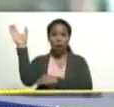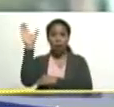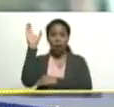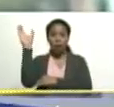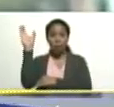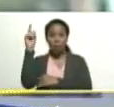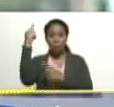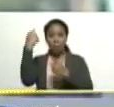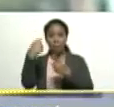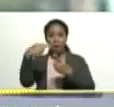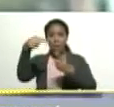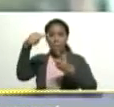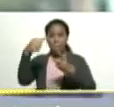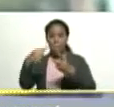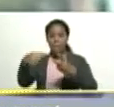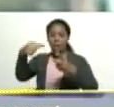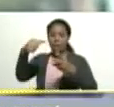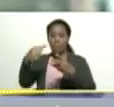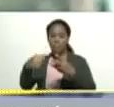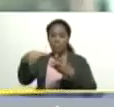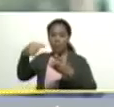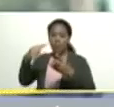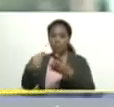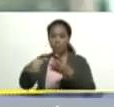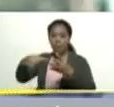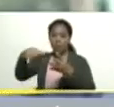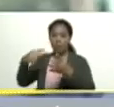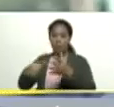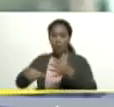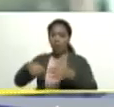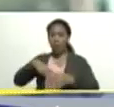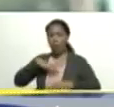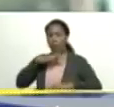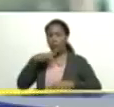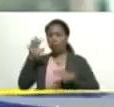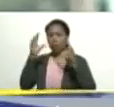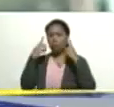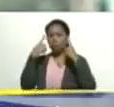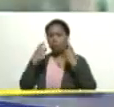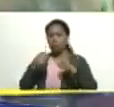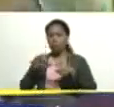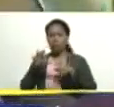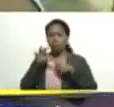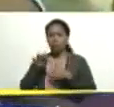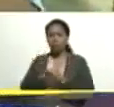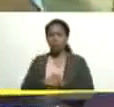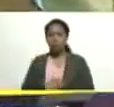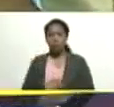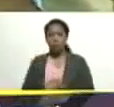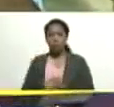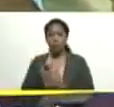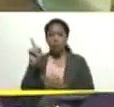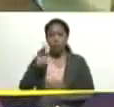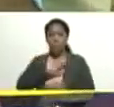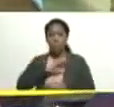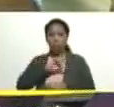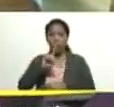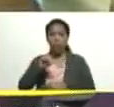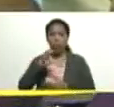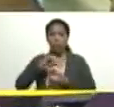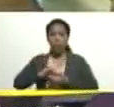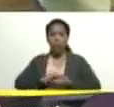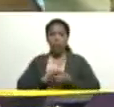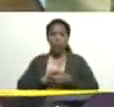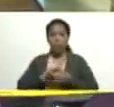Catimor, Catuay, Caturra. Bueno, tiene su especialidad. También de Boconó. Boconó,